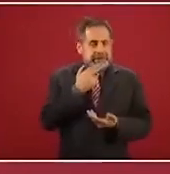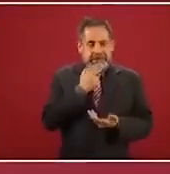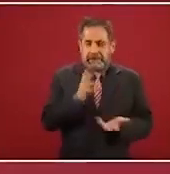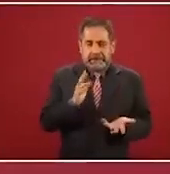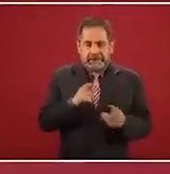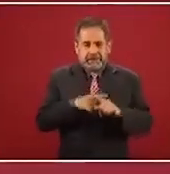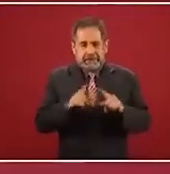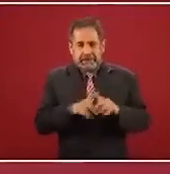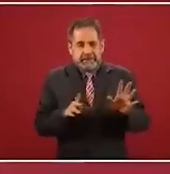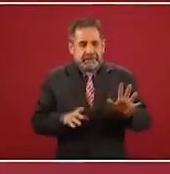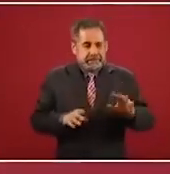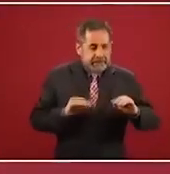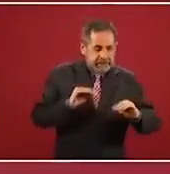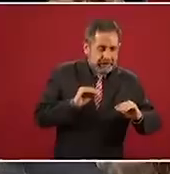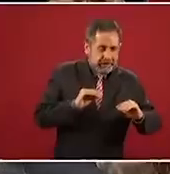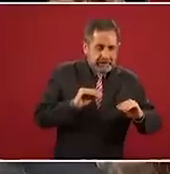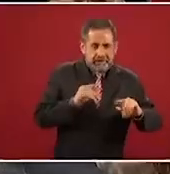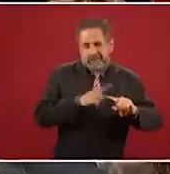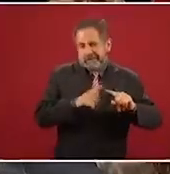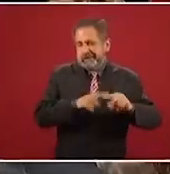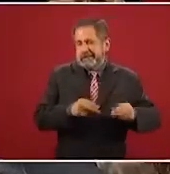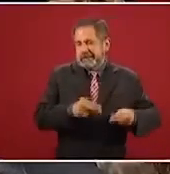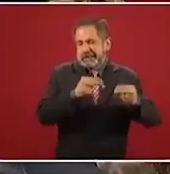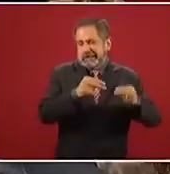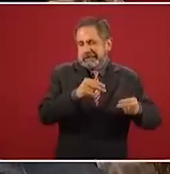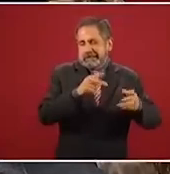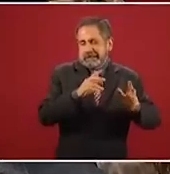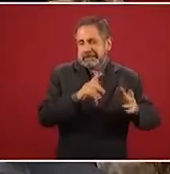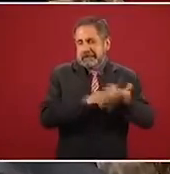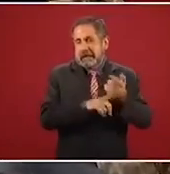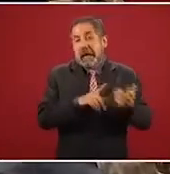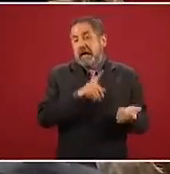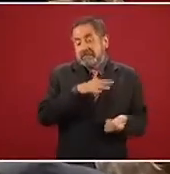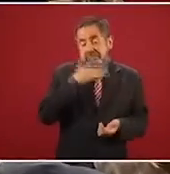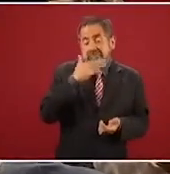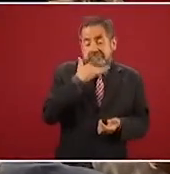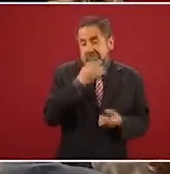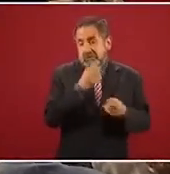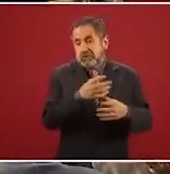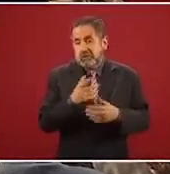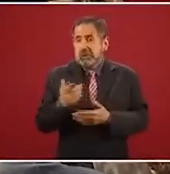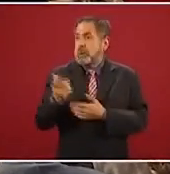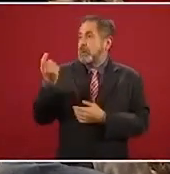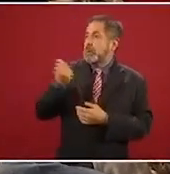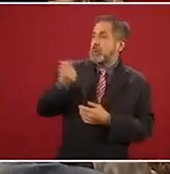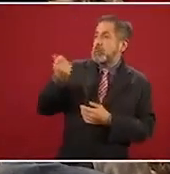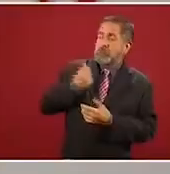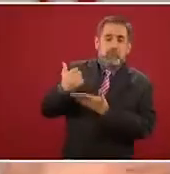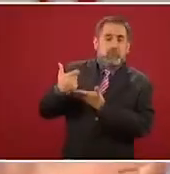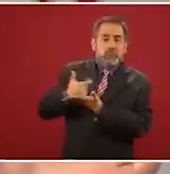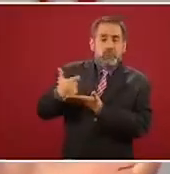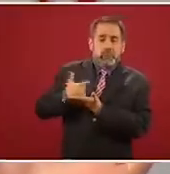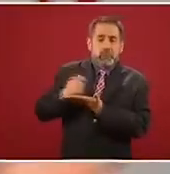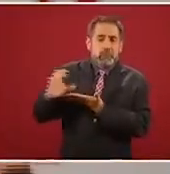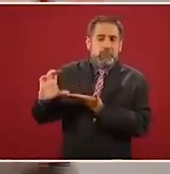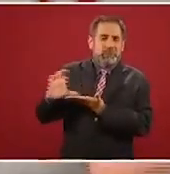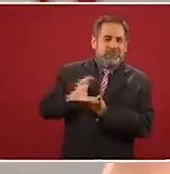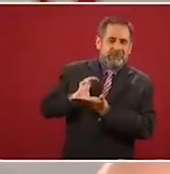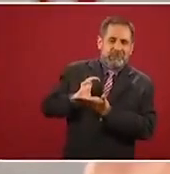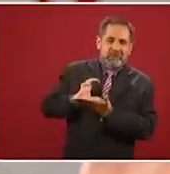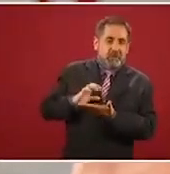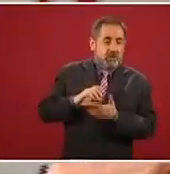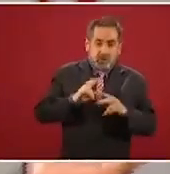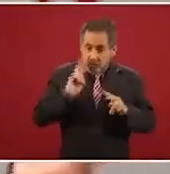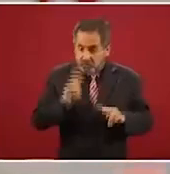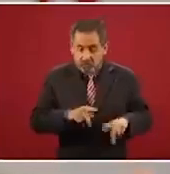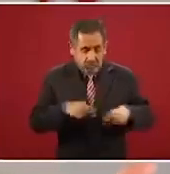distintas maniobras, en varios casos de corrupción, se enriquecieron con servicios que no resolvieron la